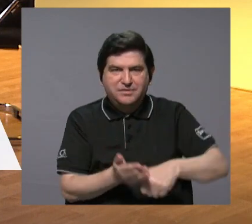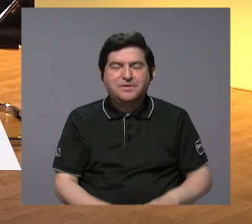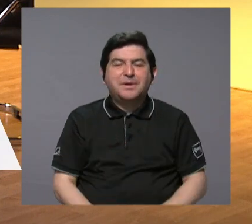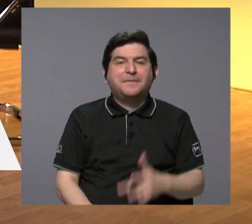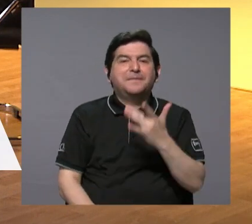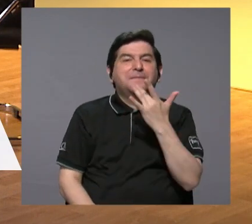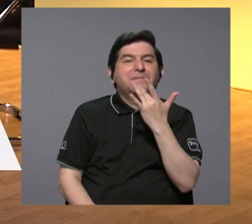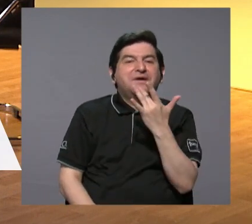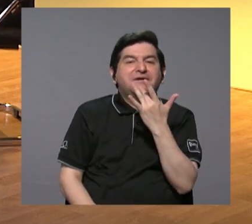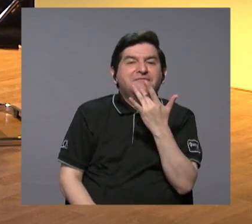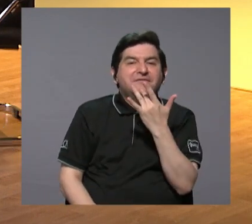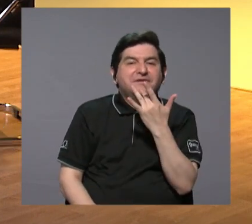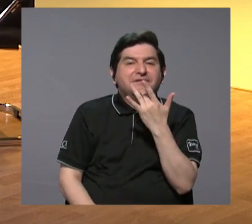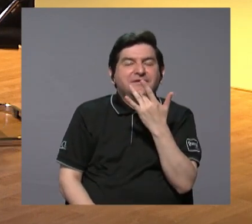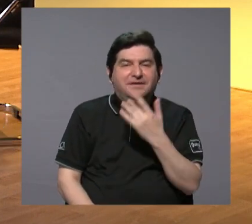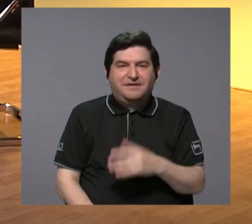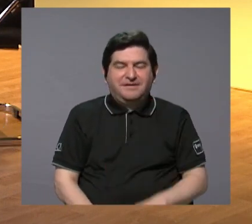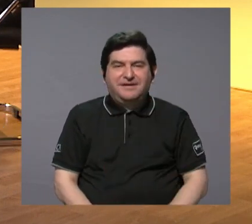preferencial